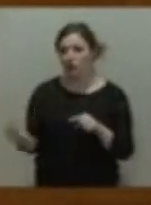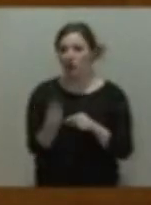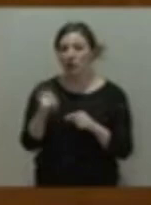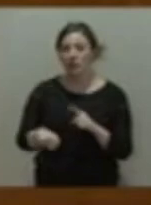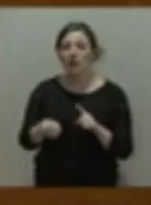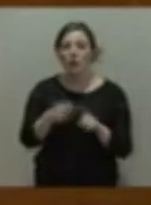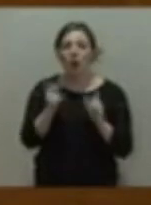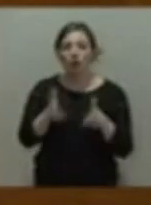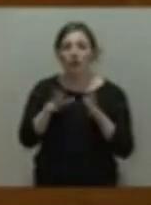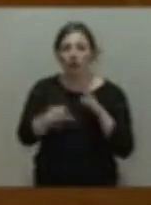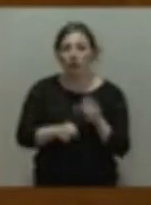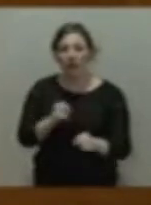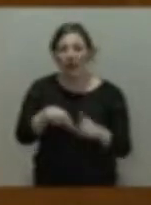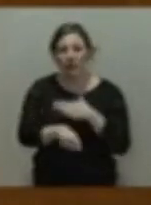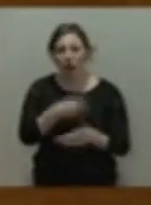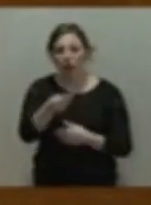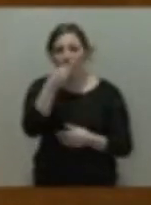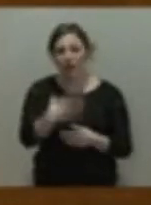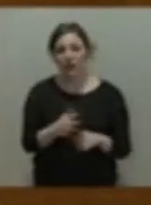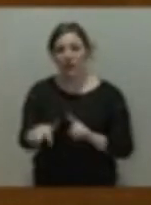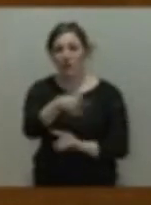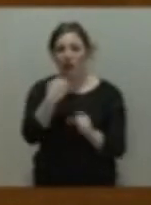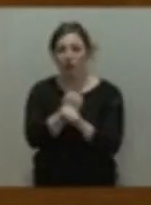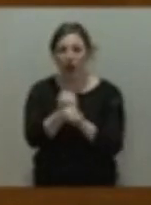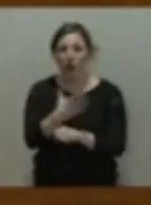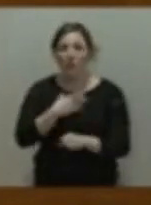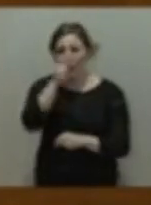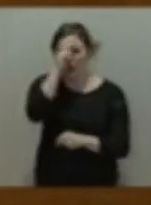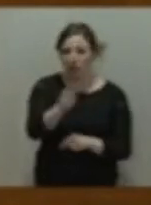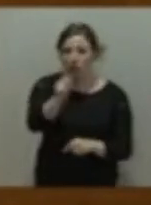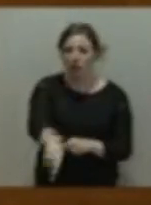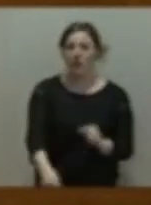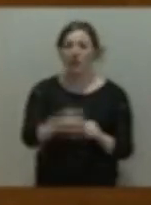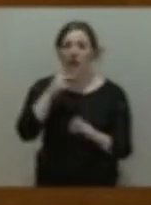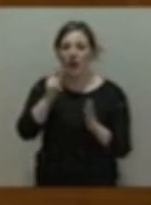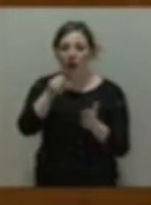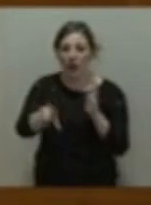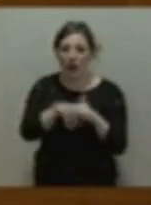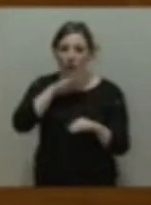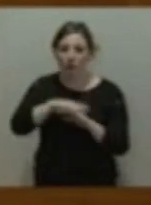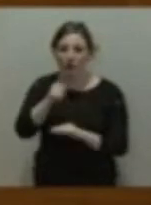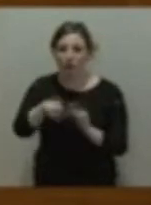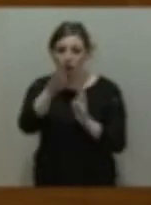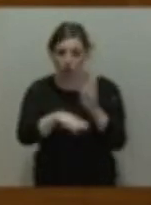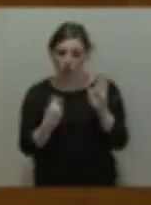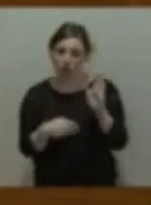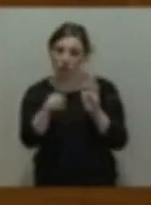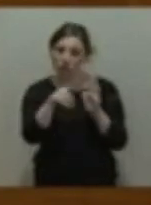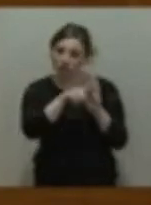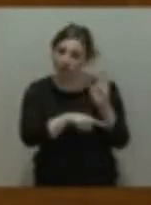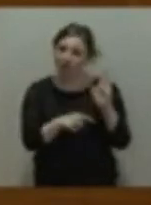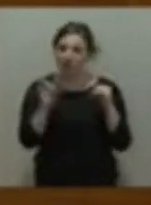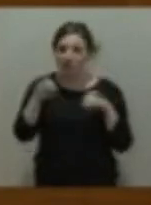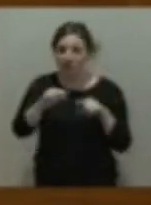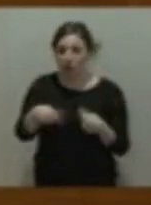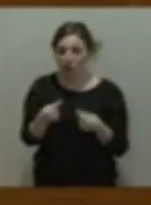Hotel Reconquista bien gestionado, con un clima laboral en el que imperen el respeto y el cumplimiento de la ley y de las condiciones establecidas en el convenio de